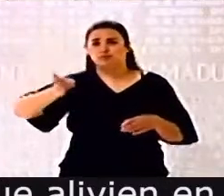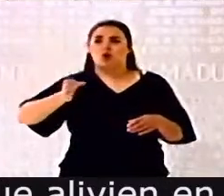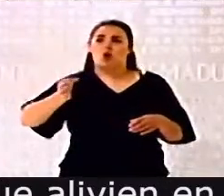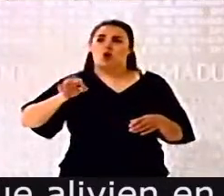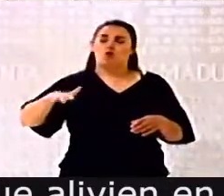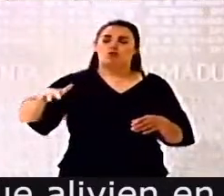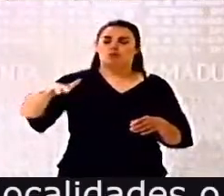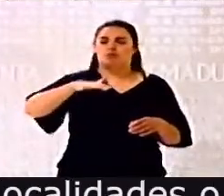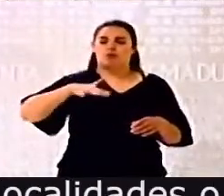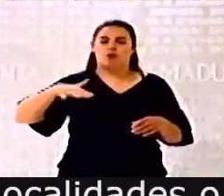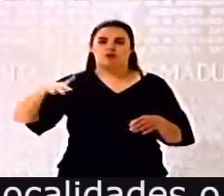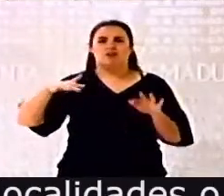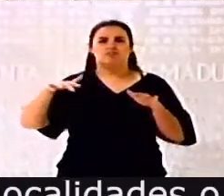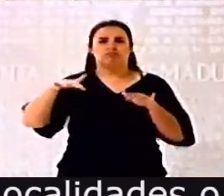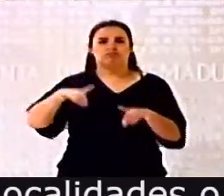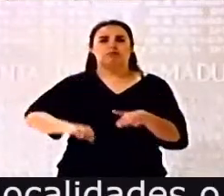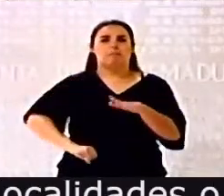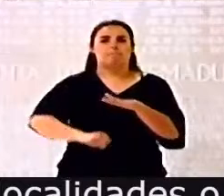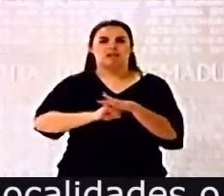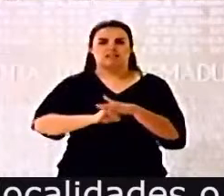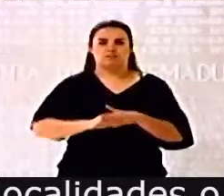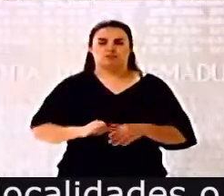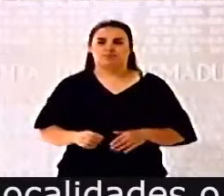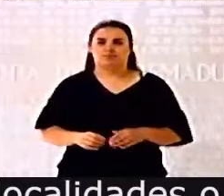las zonas de máxima afluencia turística.